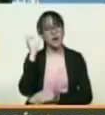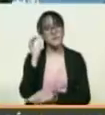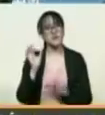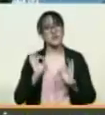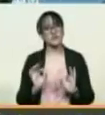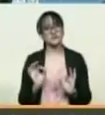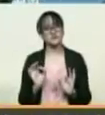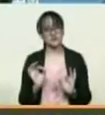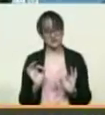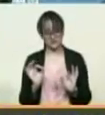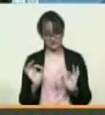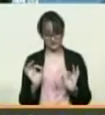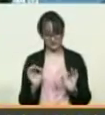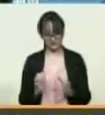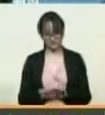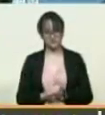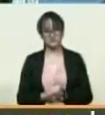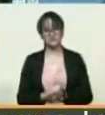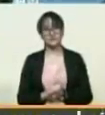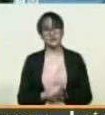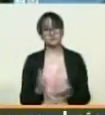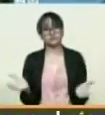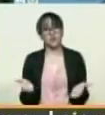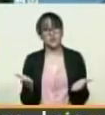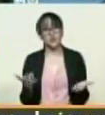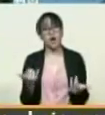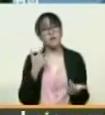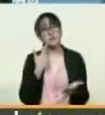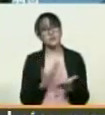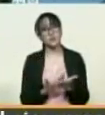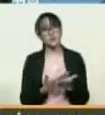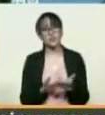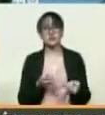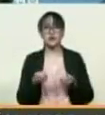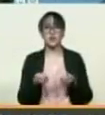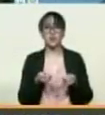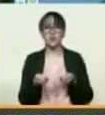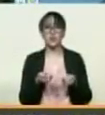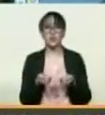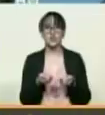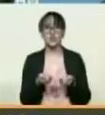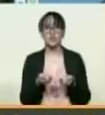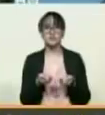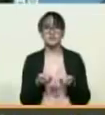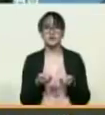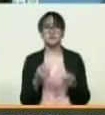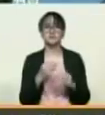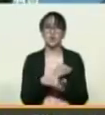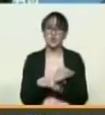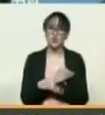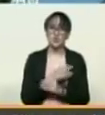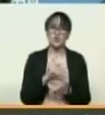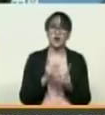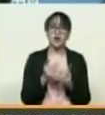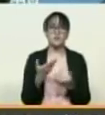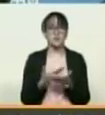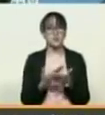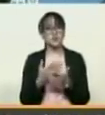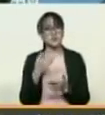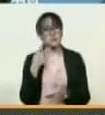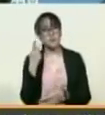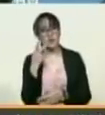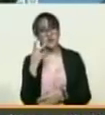oficial. Y ahí vamos, pues. Hay propuestas económicas contrapuestas, propuestas políticas,